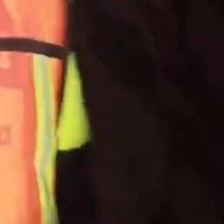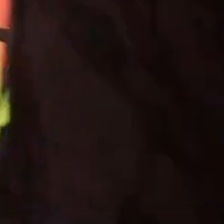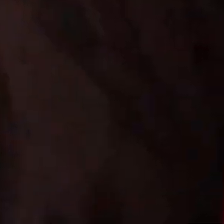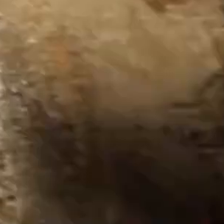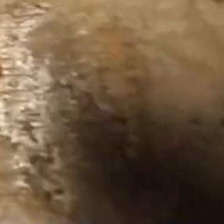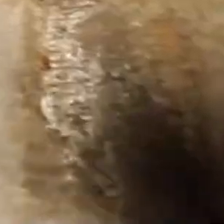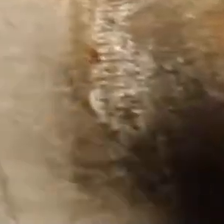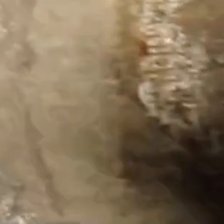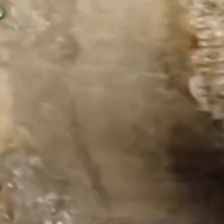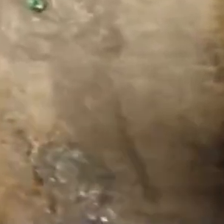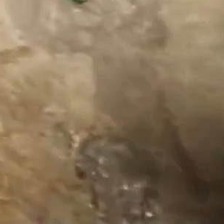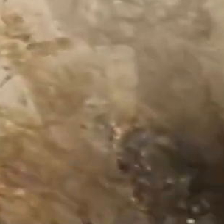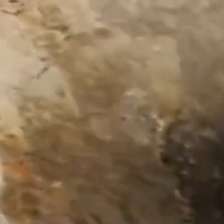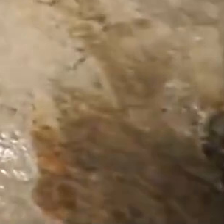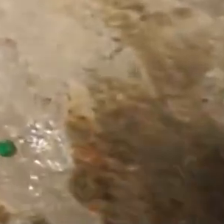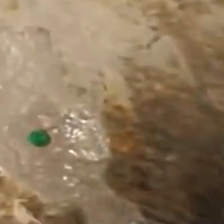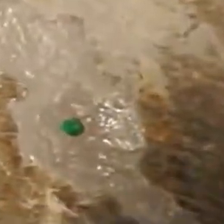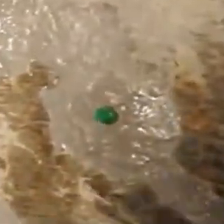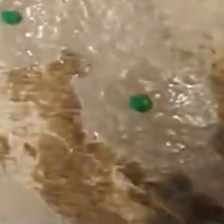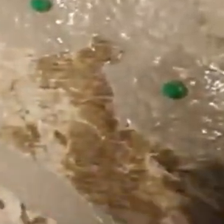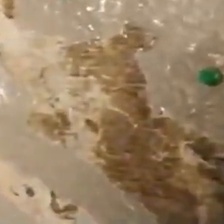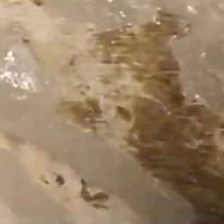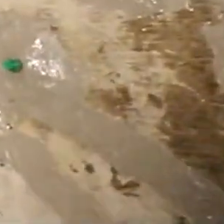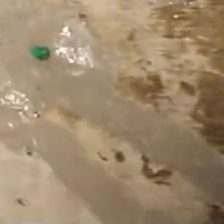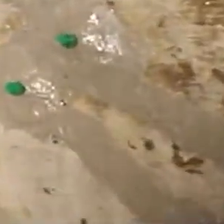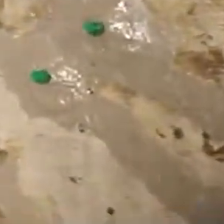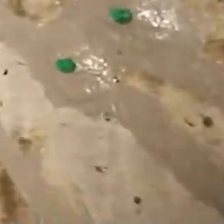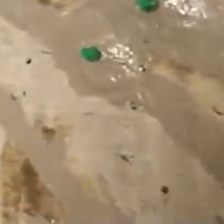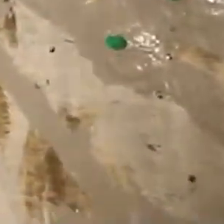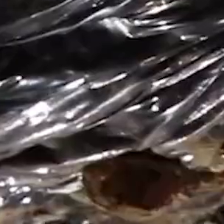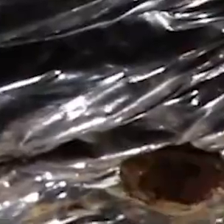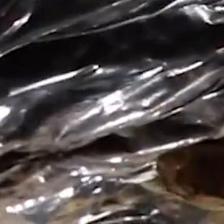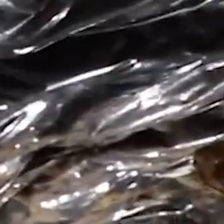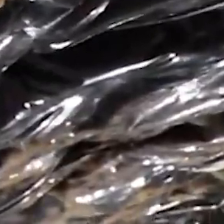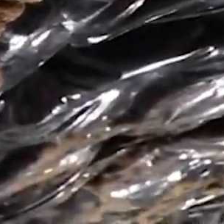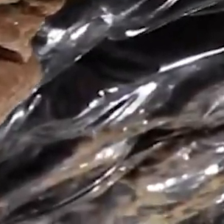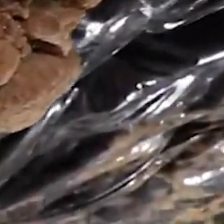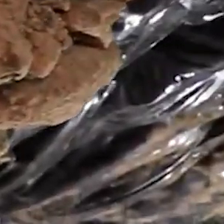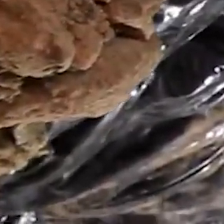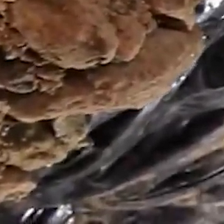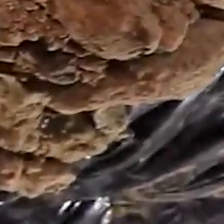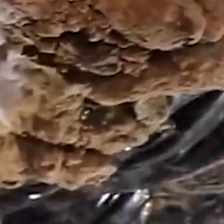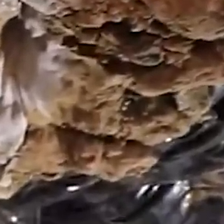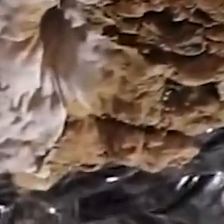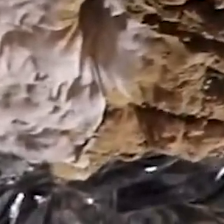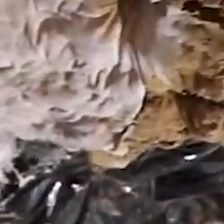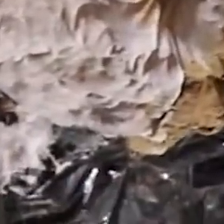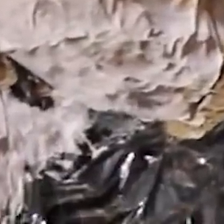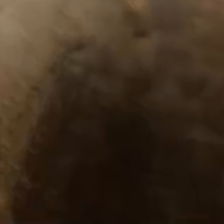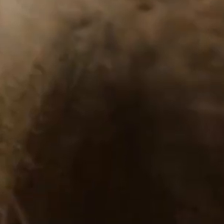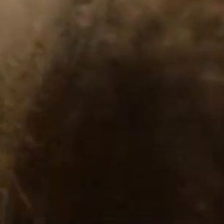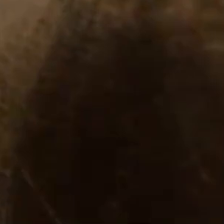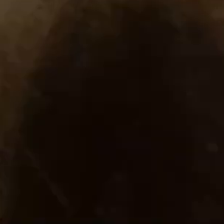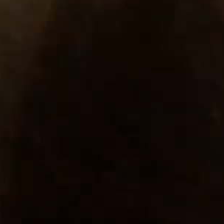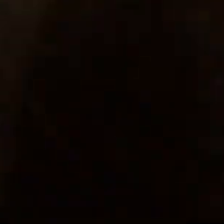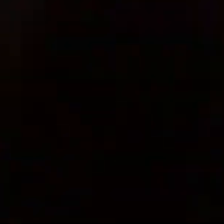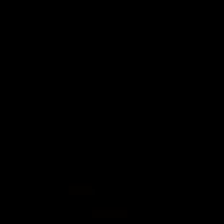para dar seguimiento a su comportamiento, una vez reparada y rellenados los espacios para su reforzamiento.